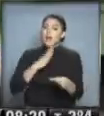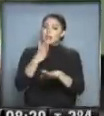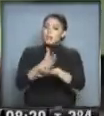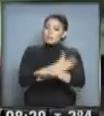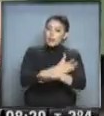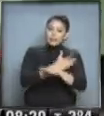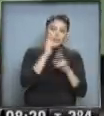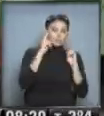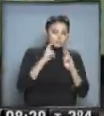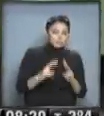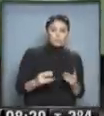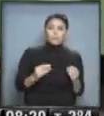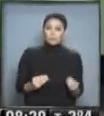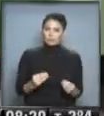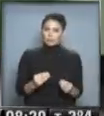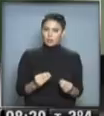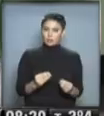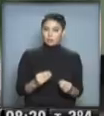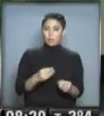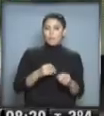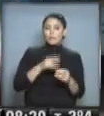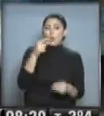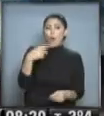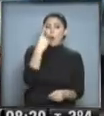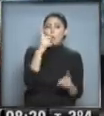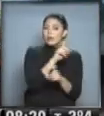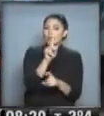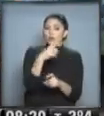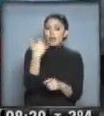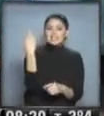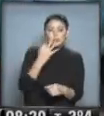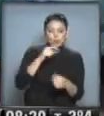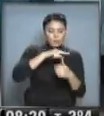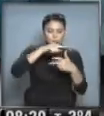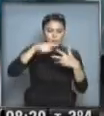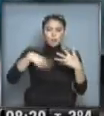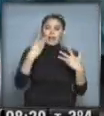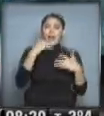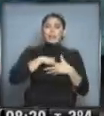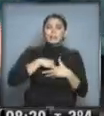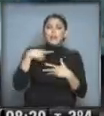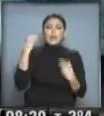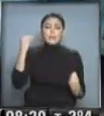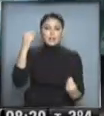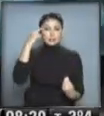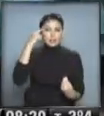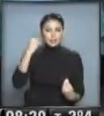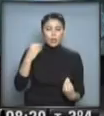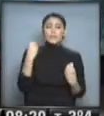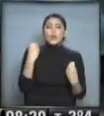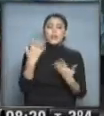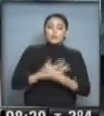causas causas que siempre son multicausales porque lo que hay que ver es qué es lo que le pasa a ese chico cuál es su